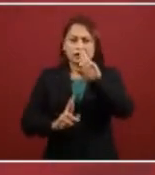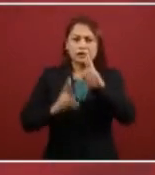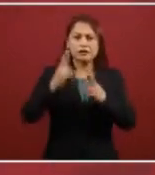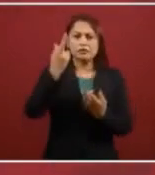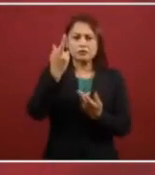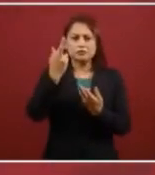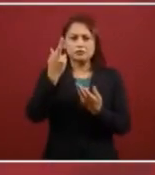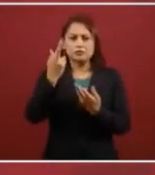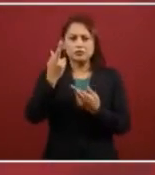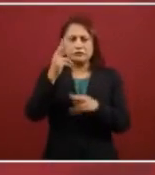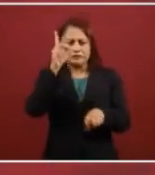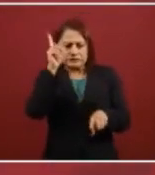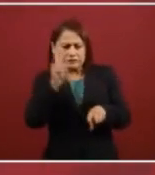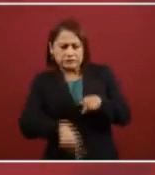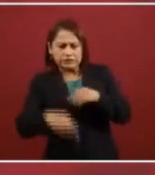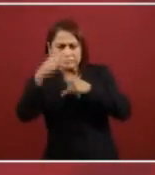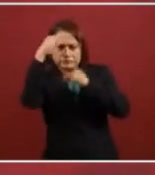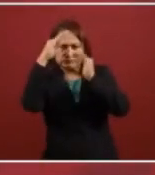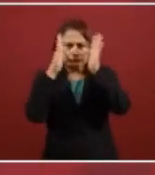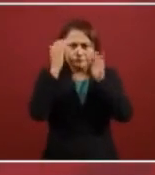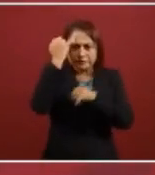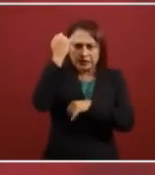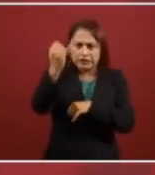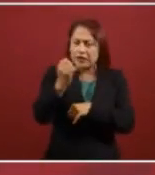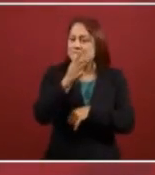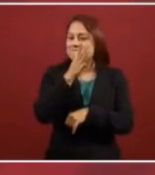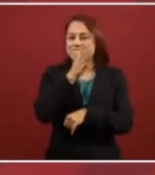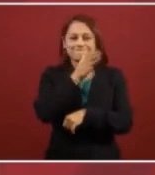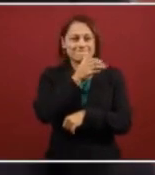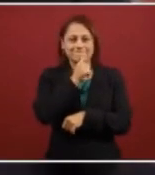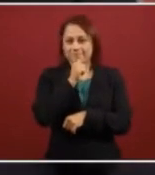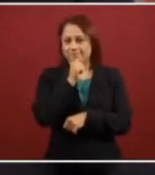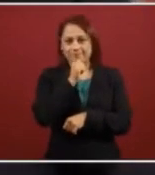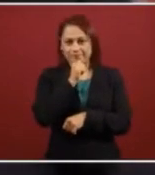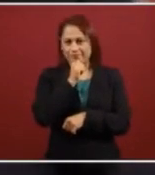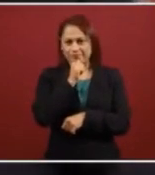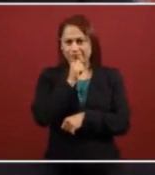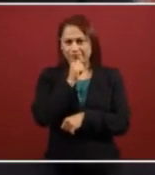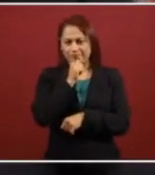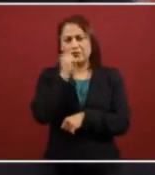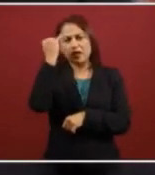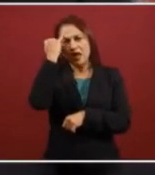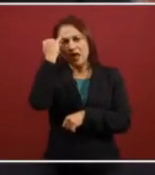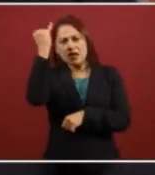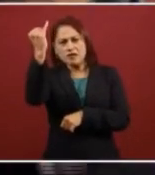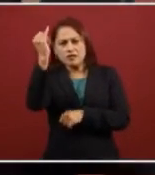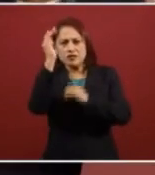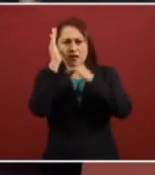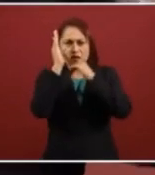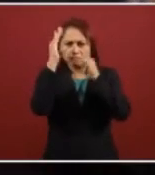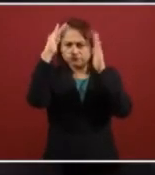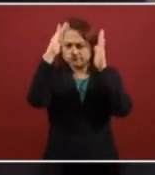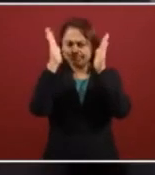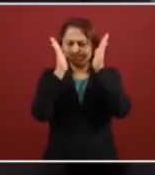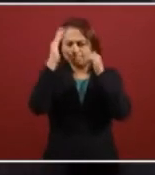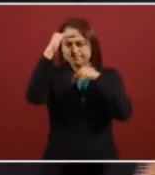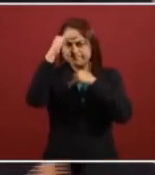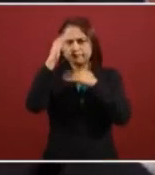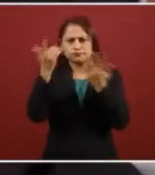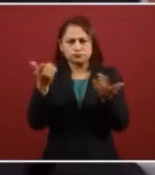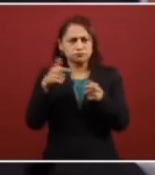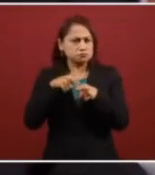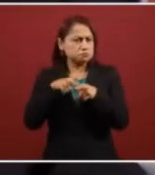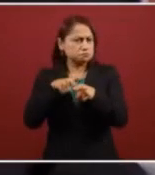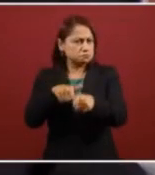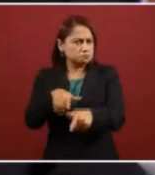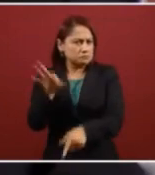eso with a conservative siempre thinking, va a existir that will y qué always bien exist, and that's good. Porque pues eso es parte that's